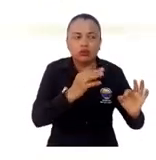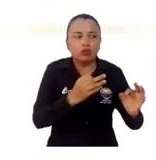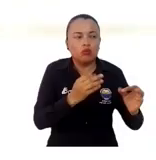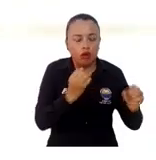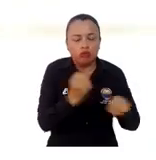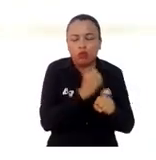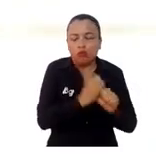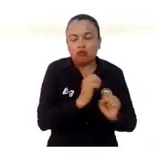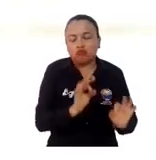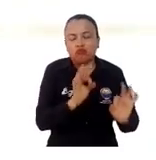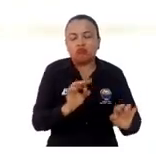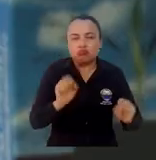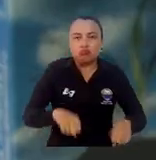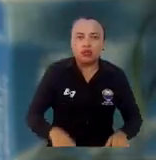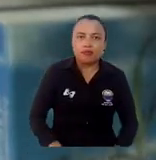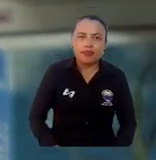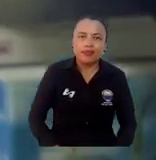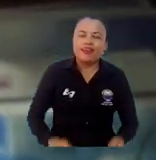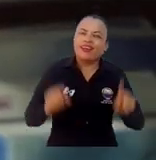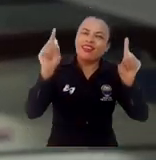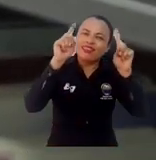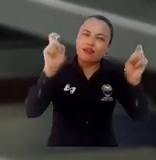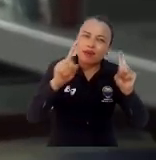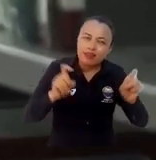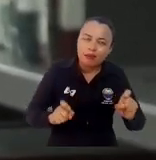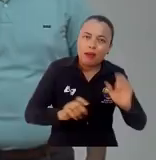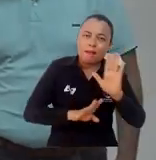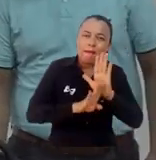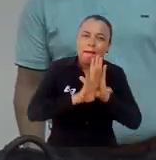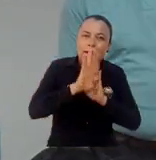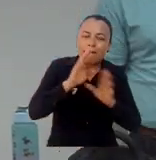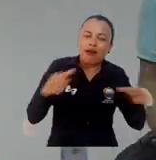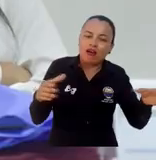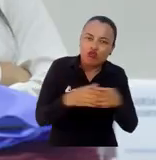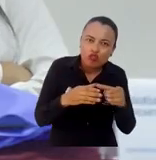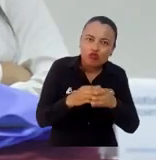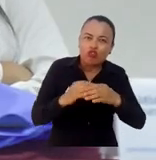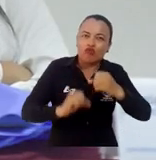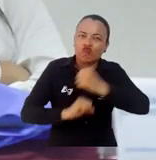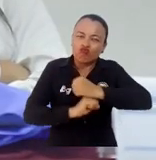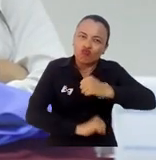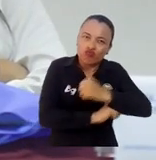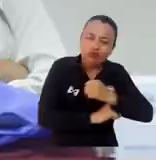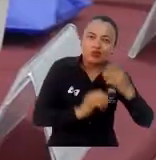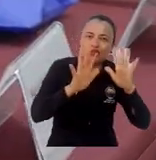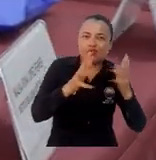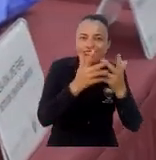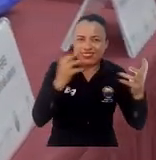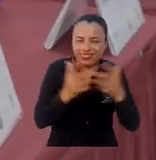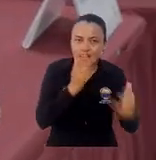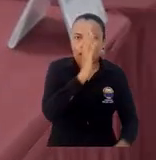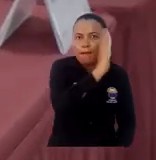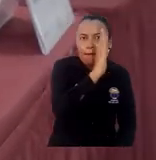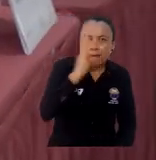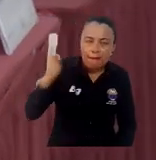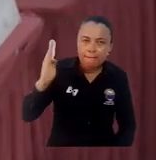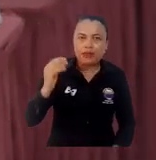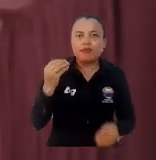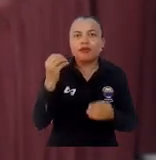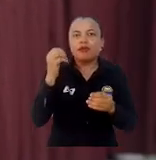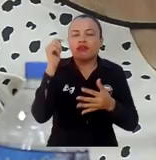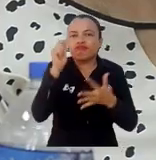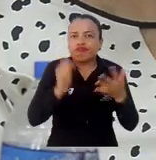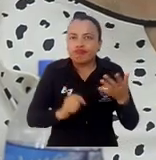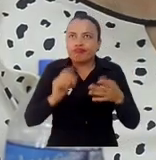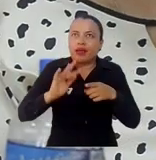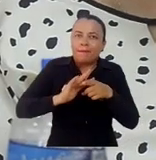que vamos a hacer un buen trabajo. Diversos temas clave para el avance de la asociación y el fortalecimiento del sistema de bibliotecas, como